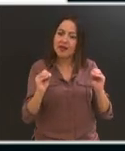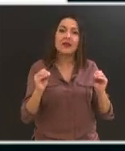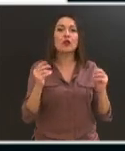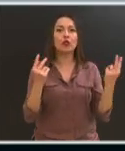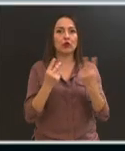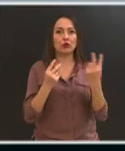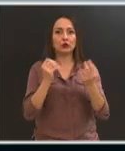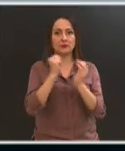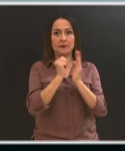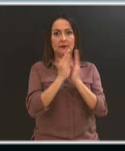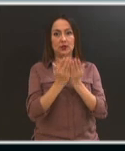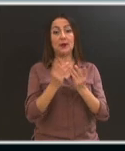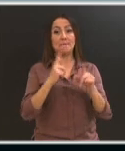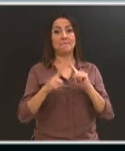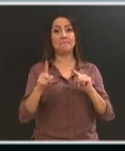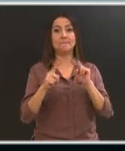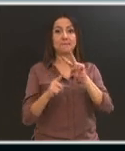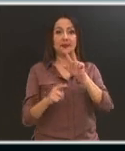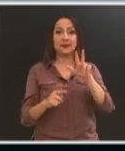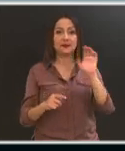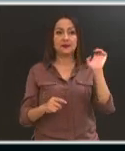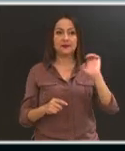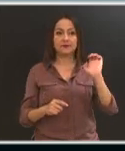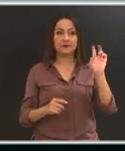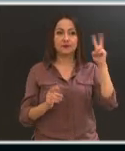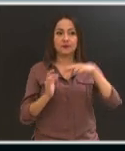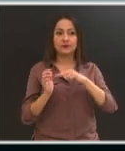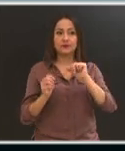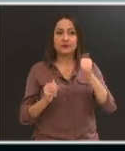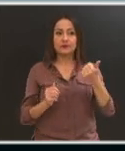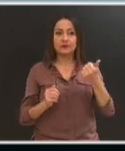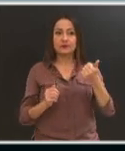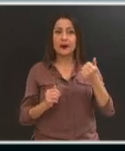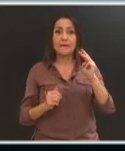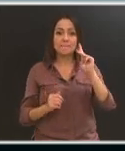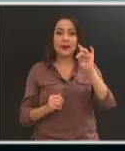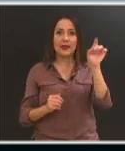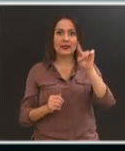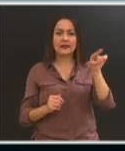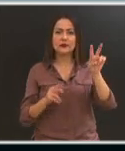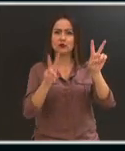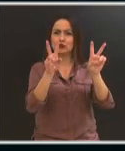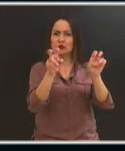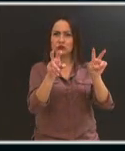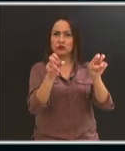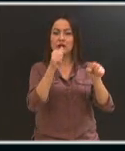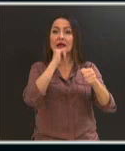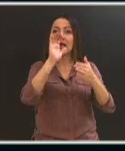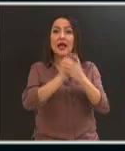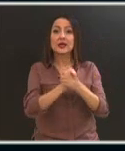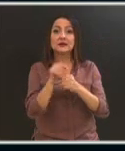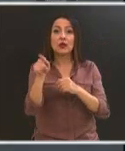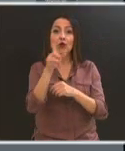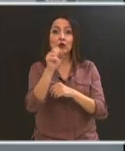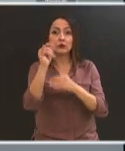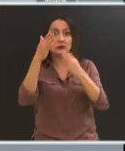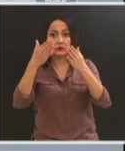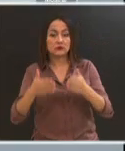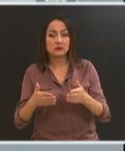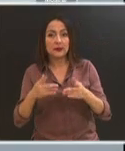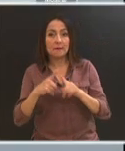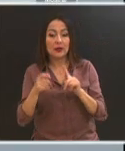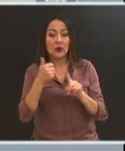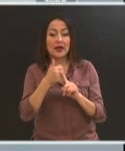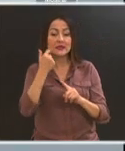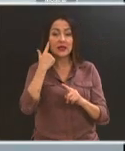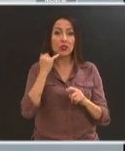ambos. Además, el 23 de enero de 2010, mientras Meléndez supuestamente estaba casado con la costarricense, ella